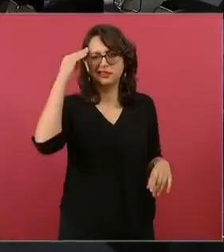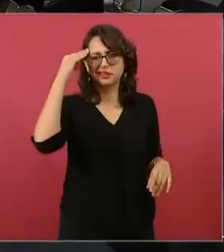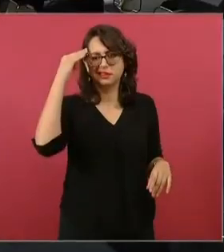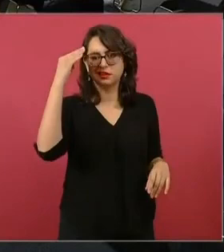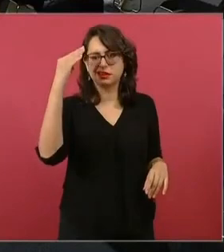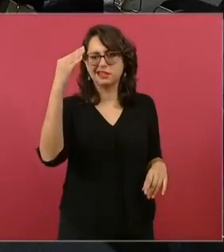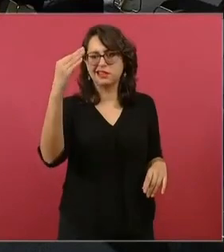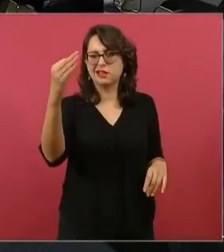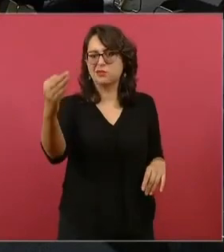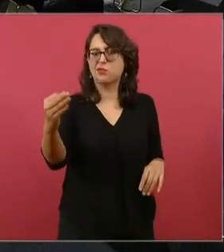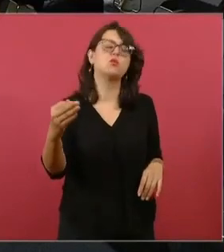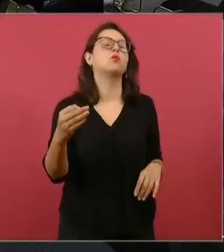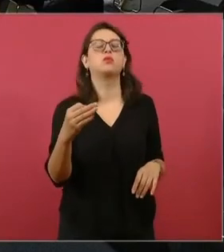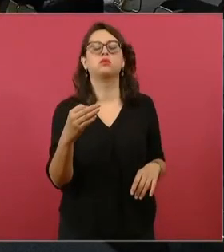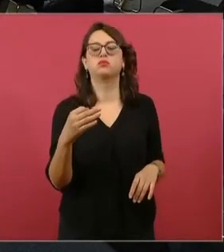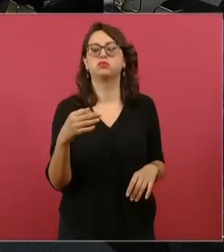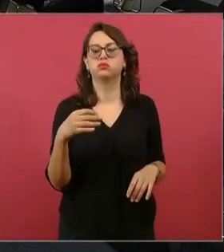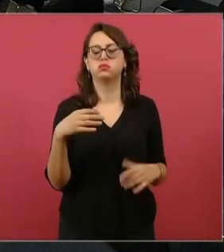Porque no tenían